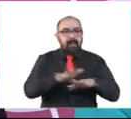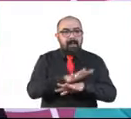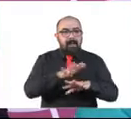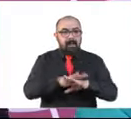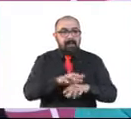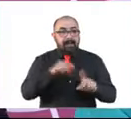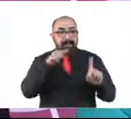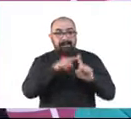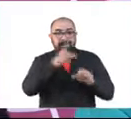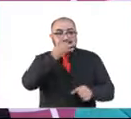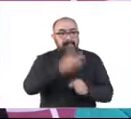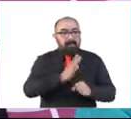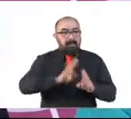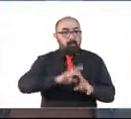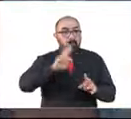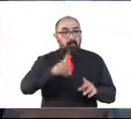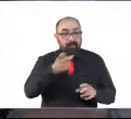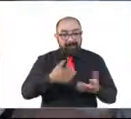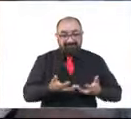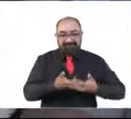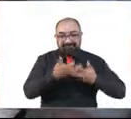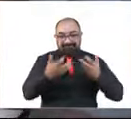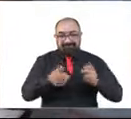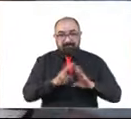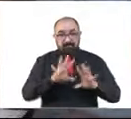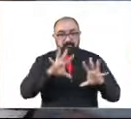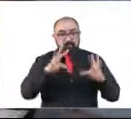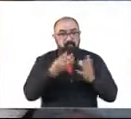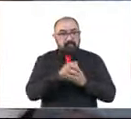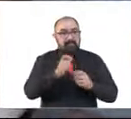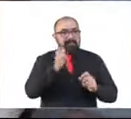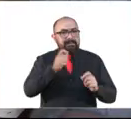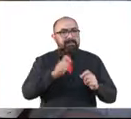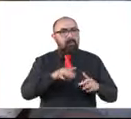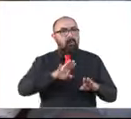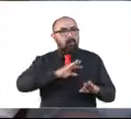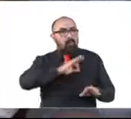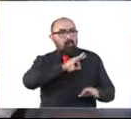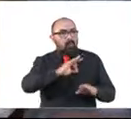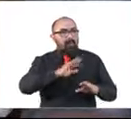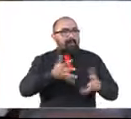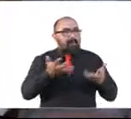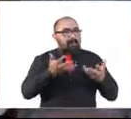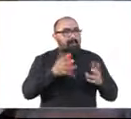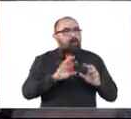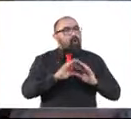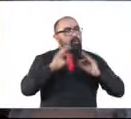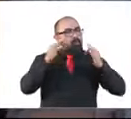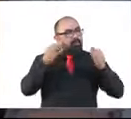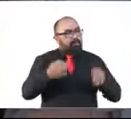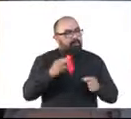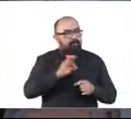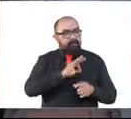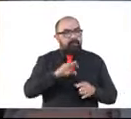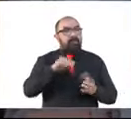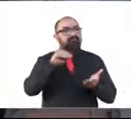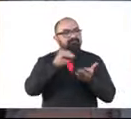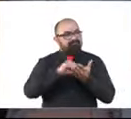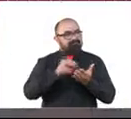finalmente hacen, insisto, de los suelos un resumidero, y eso hace a su vez la posibilidad y la garantía de que